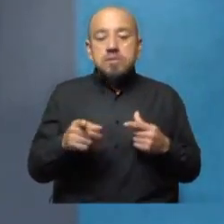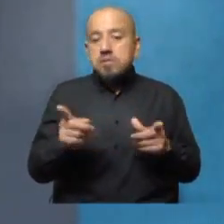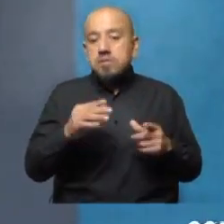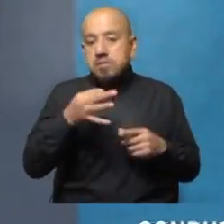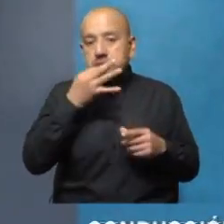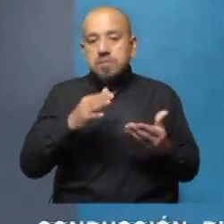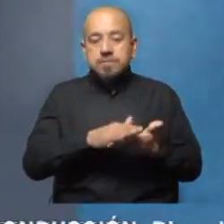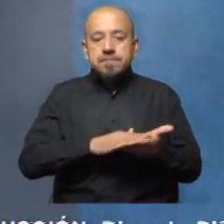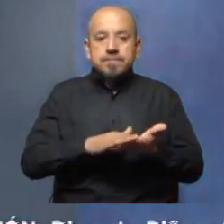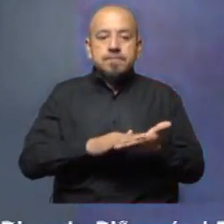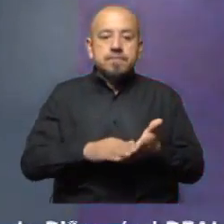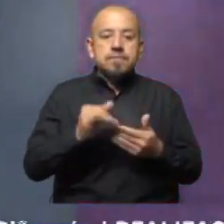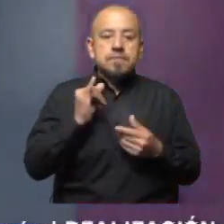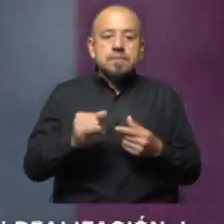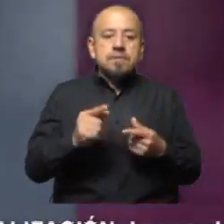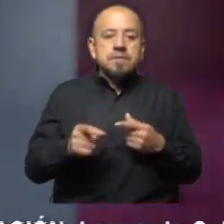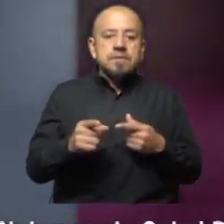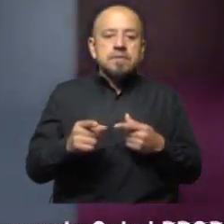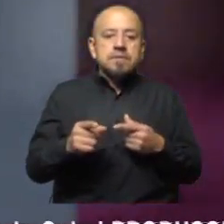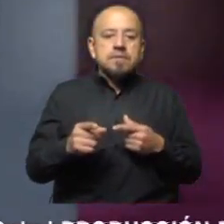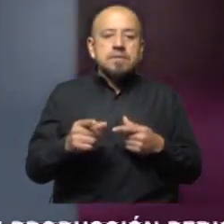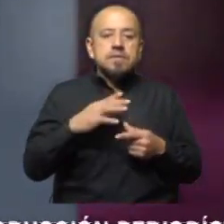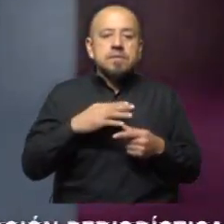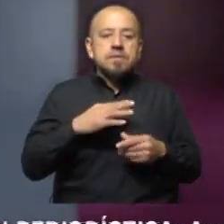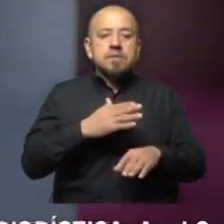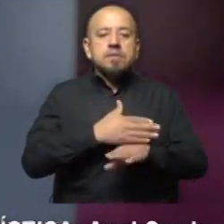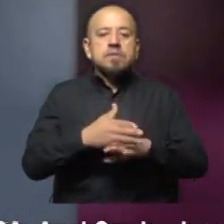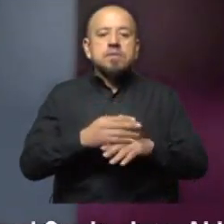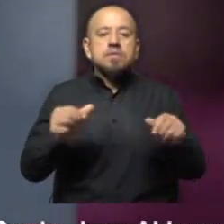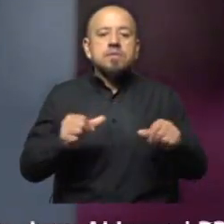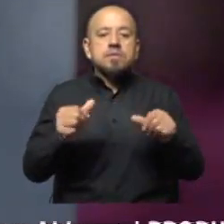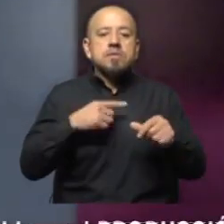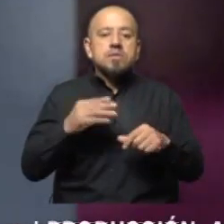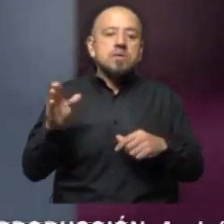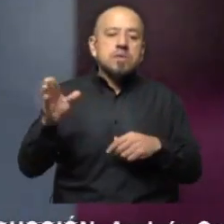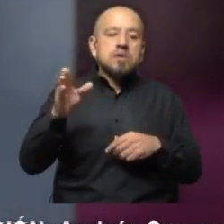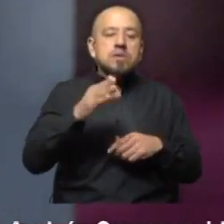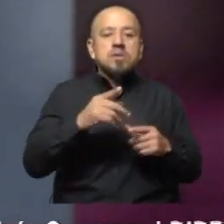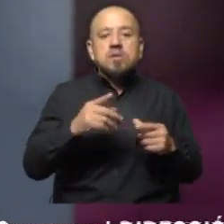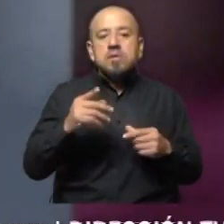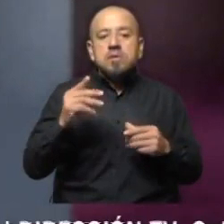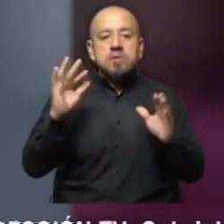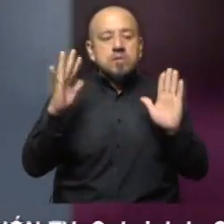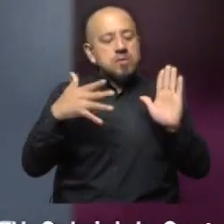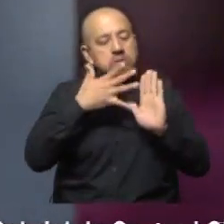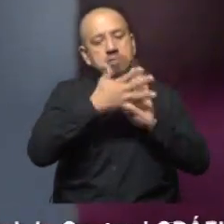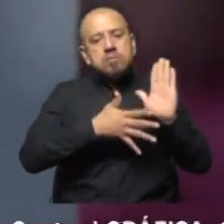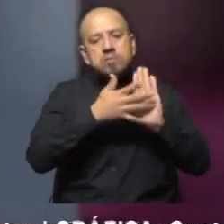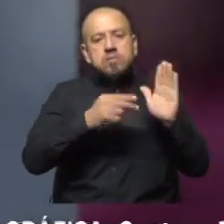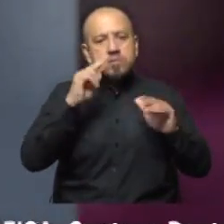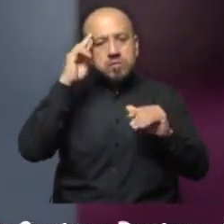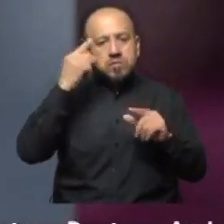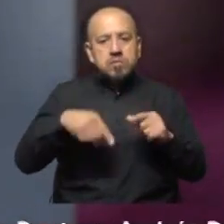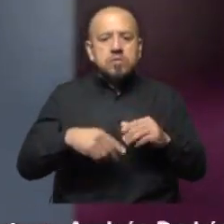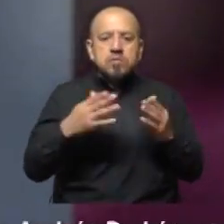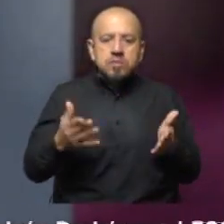pero si en realidad esté a mediados de año y quiero hacer una gira por el interior y como gana más fluía viste y de